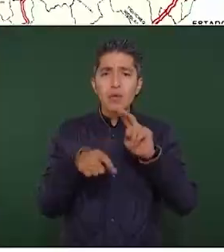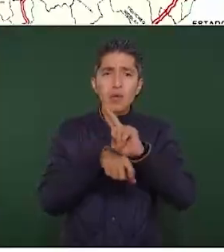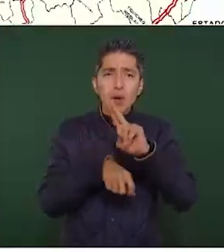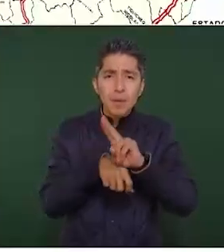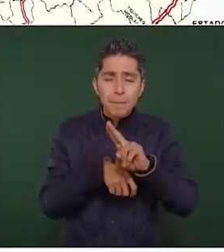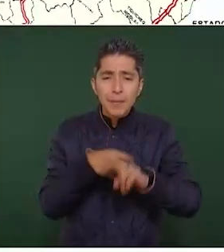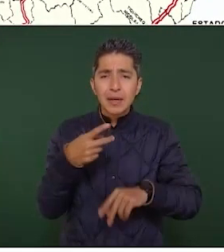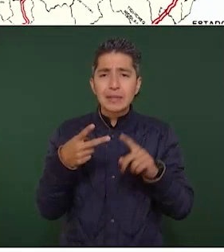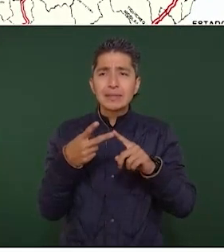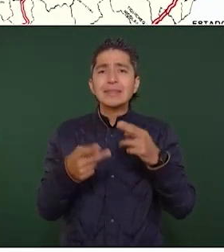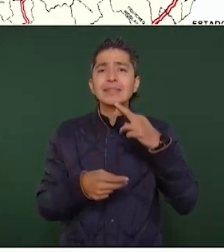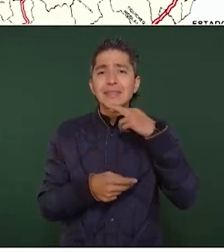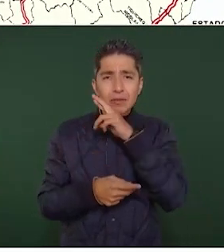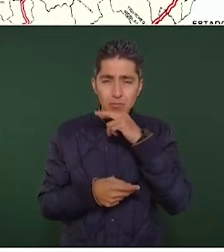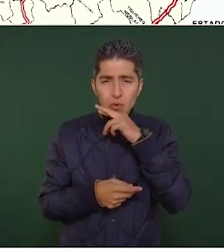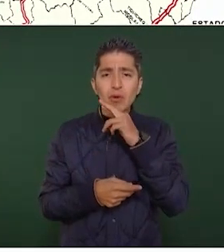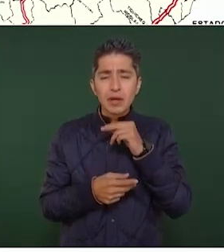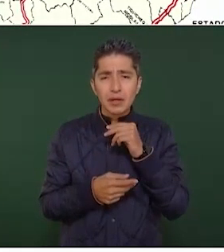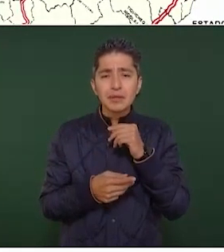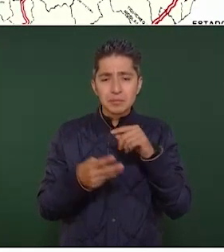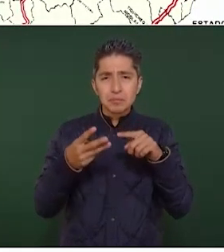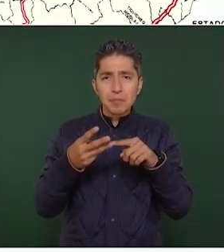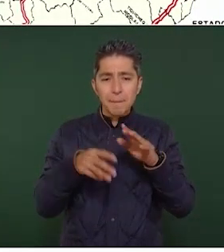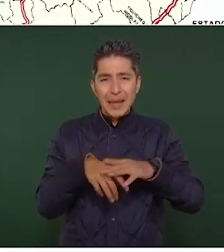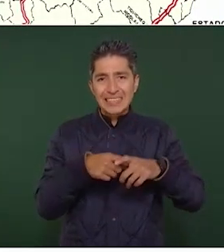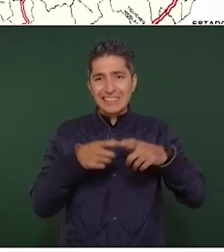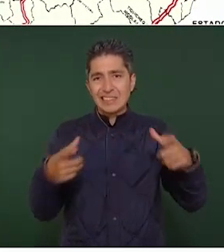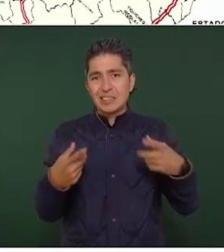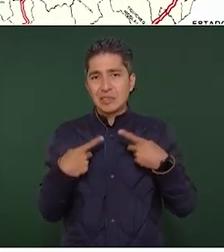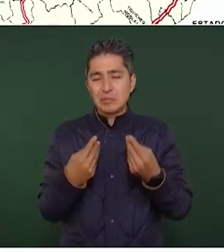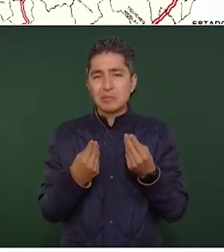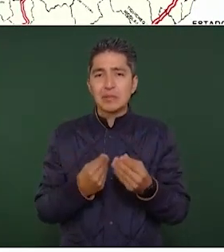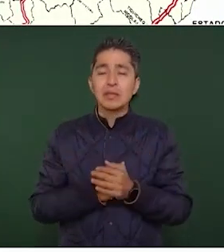Uruapan y Zamora. Adelante, por